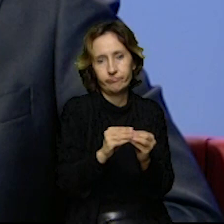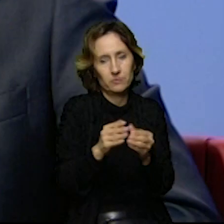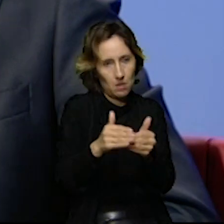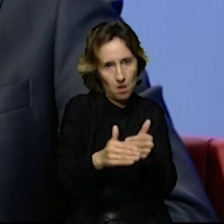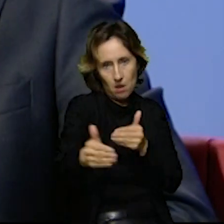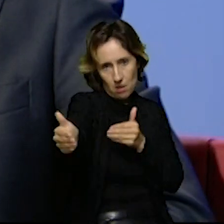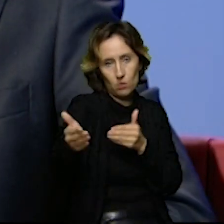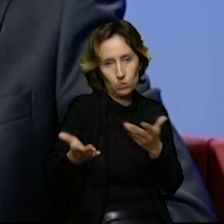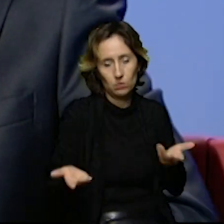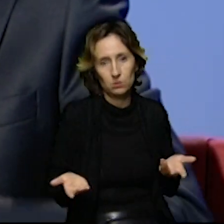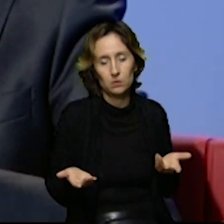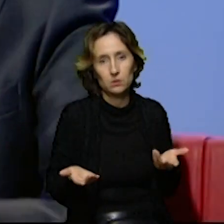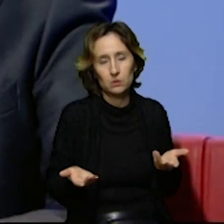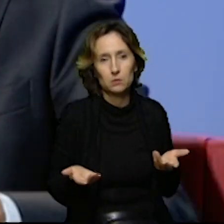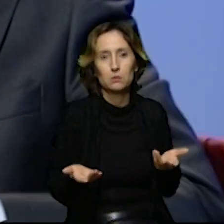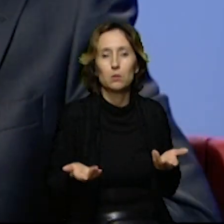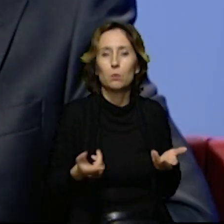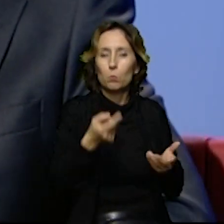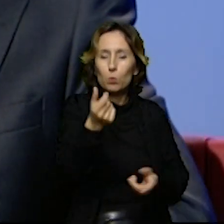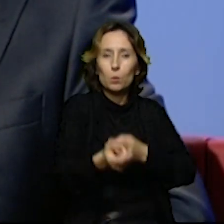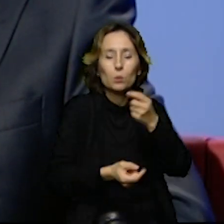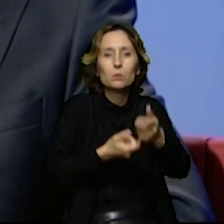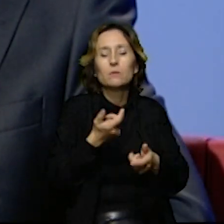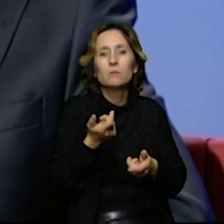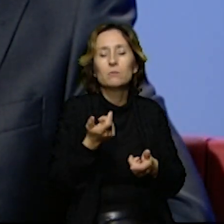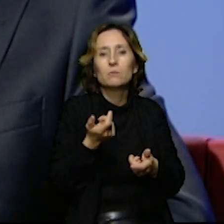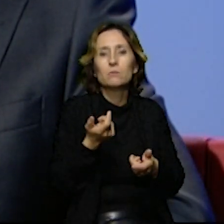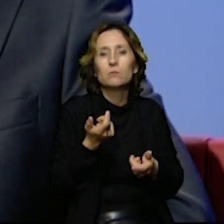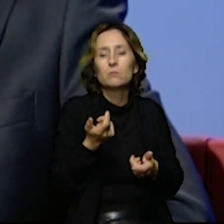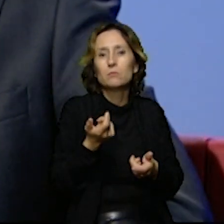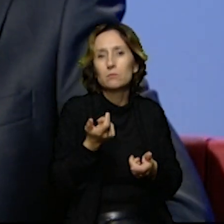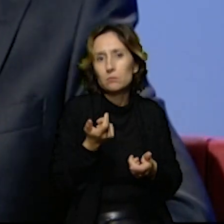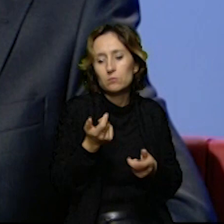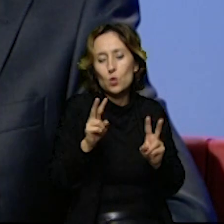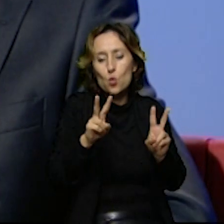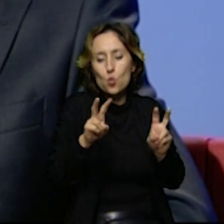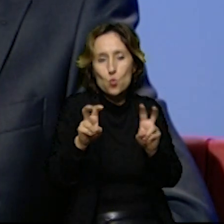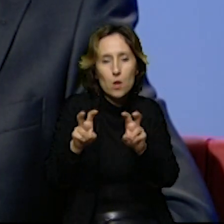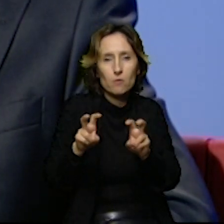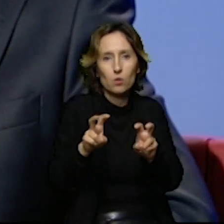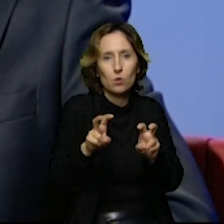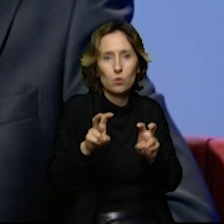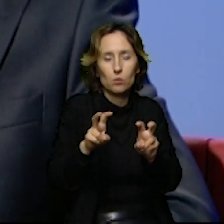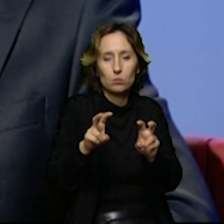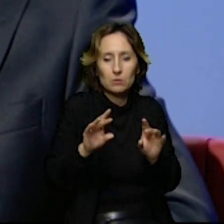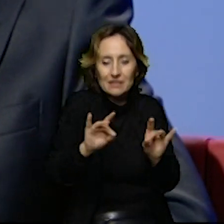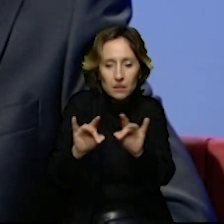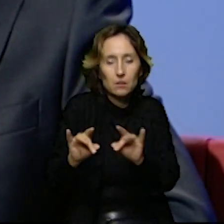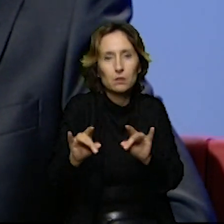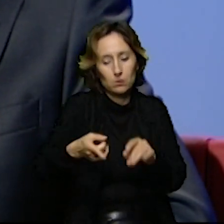Con lo cual vamos a tener oportunidad para ir posicionándonos en ese nuevo terreno con